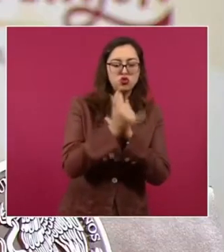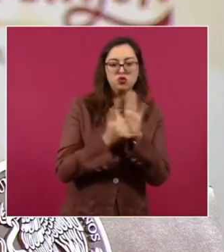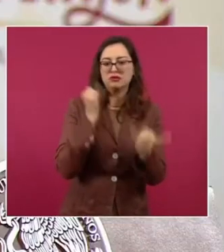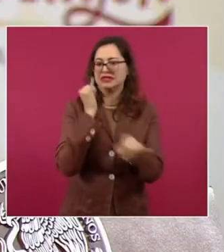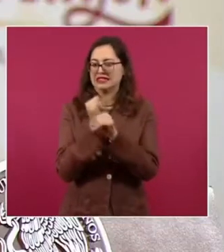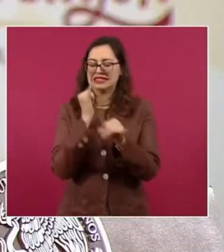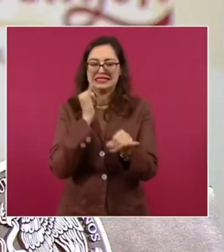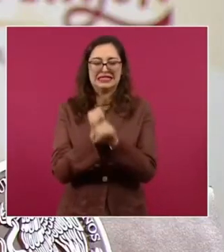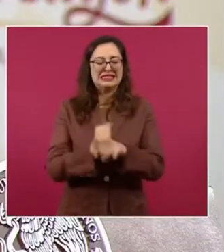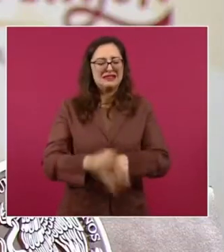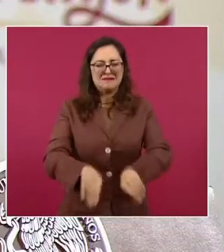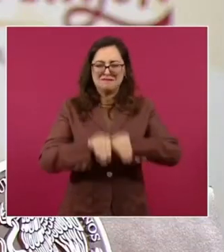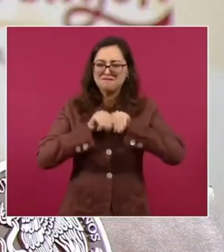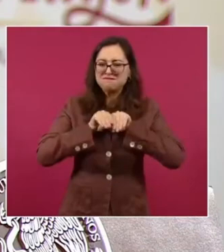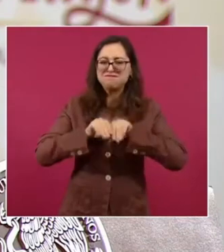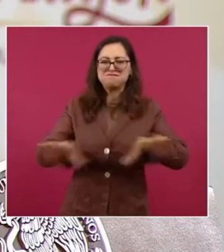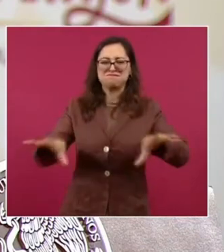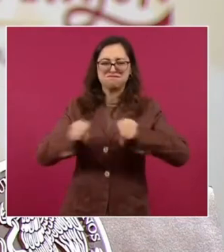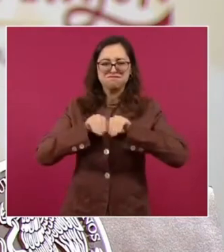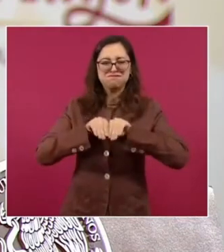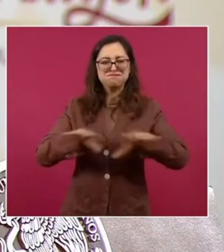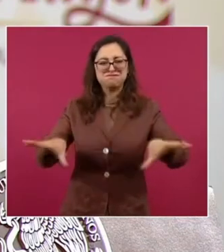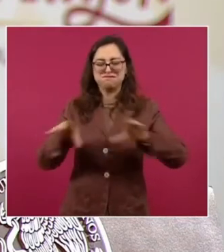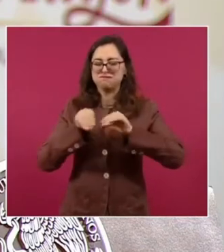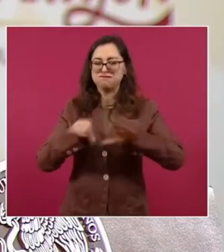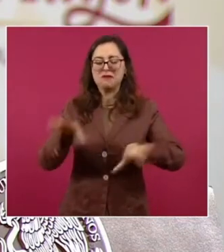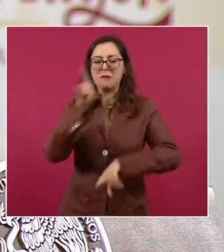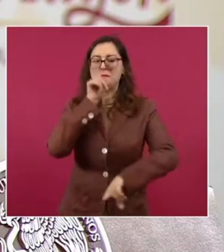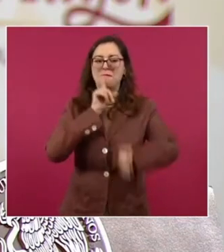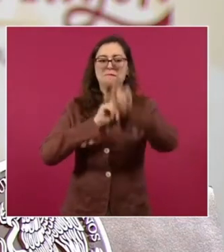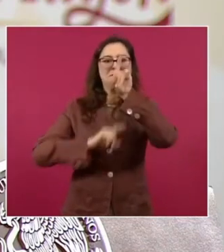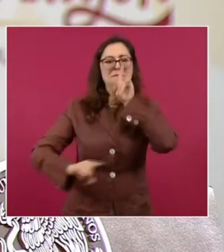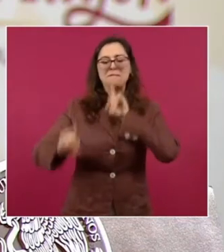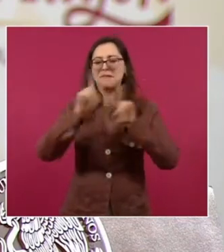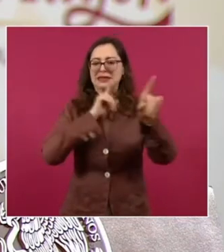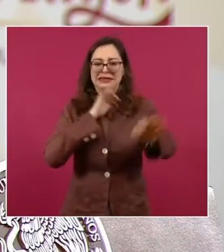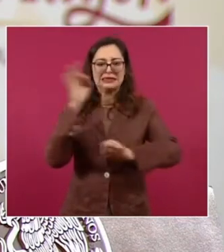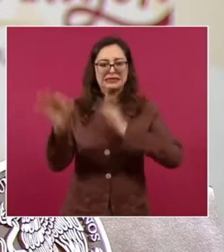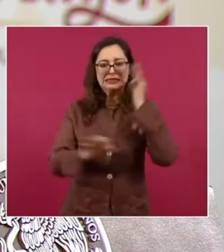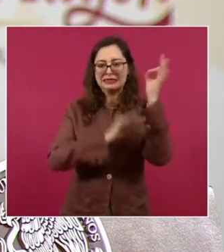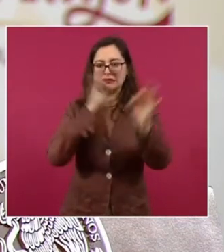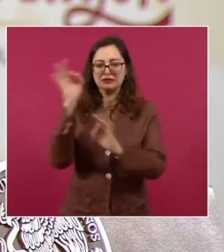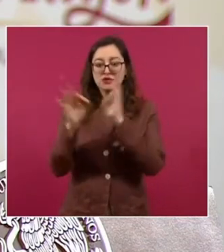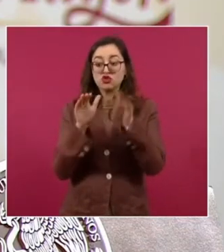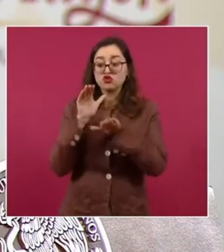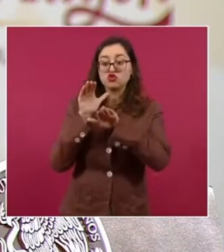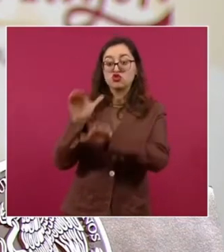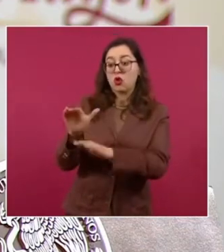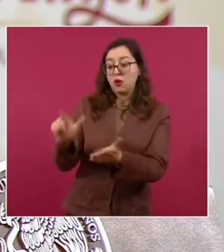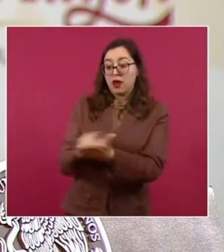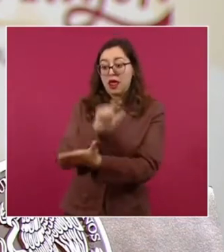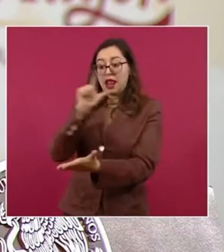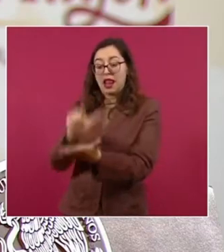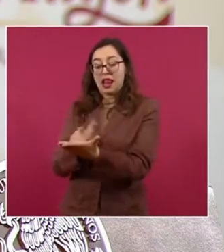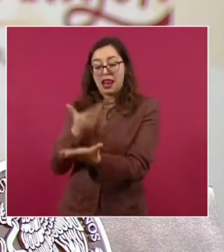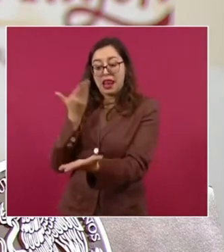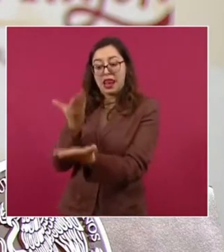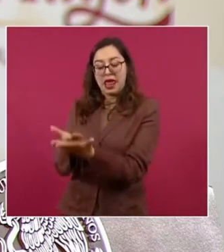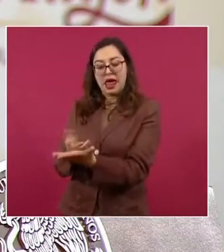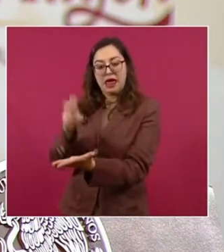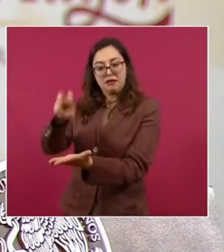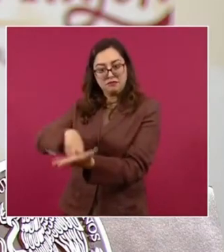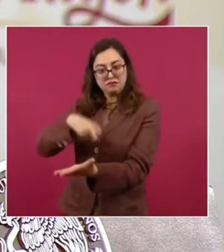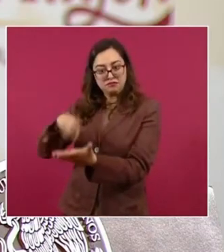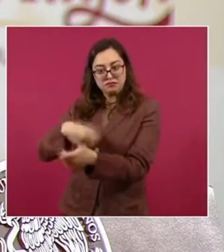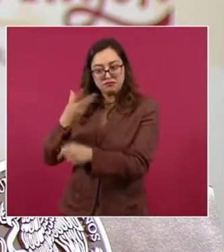sigue a todo la campaña emprendida para difundir mentiras en torno a la reforma electoral enviada por el